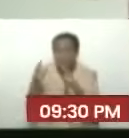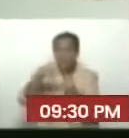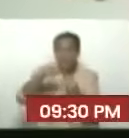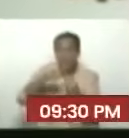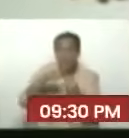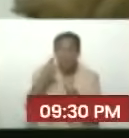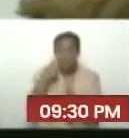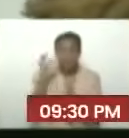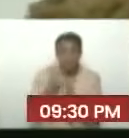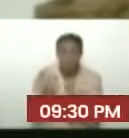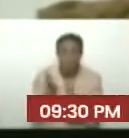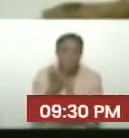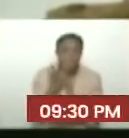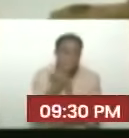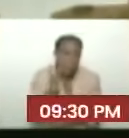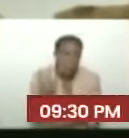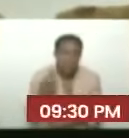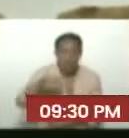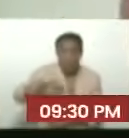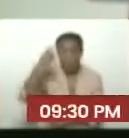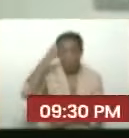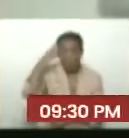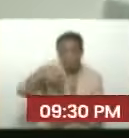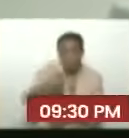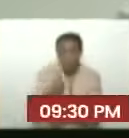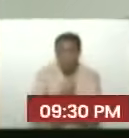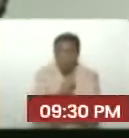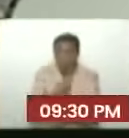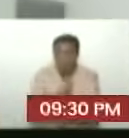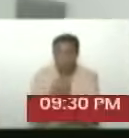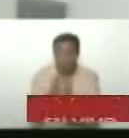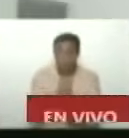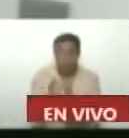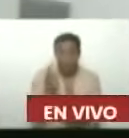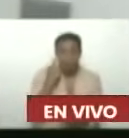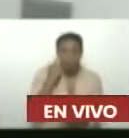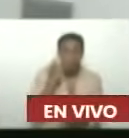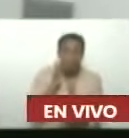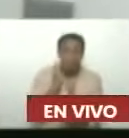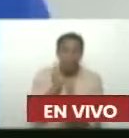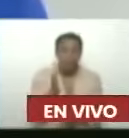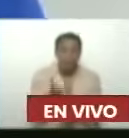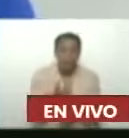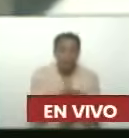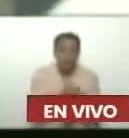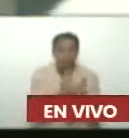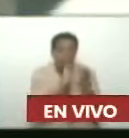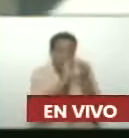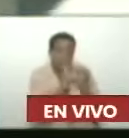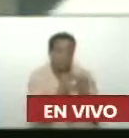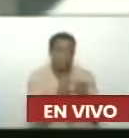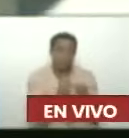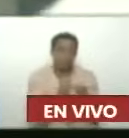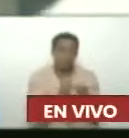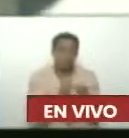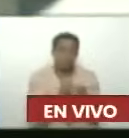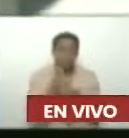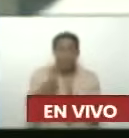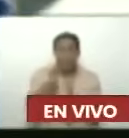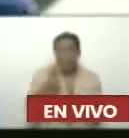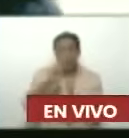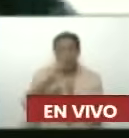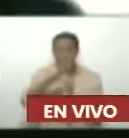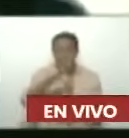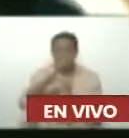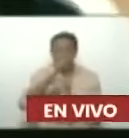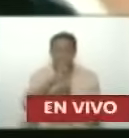pero esta, por ejemplo, como la que hice el día de hoy, primero se hace así. en arcilla, arcilla normal,